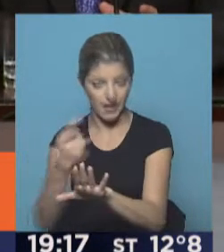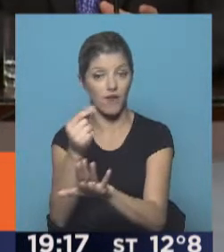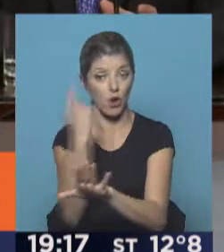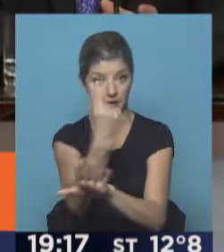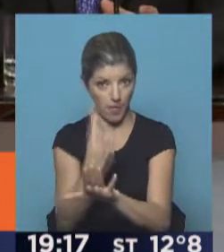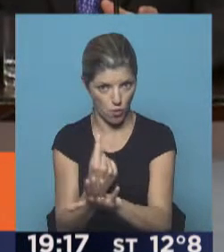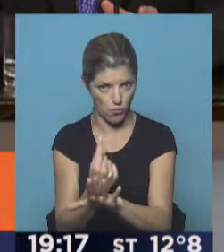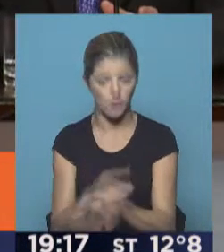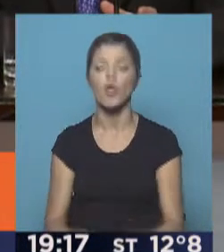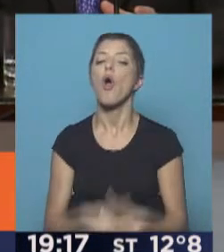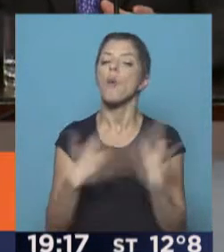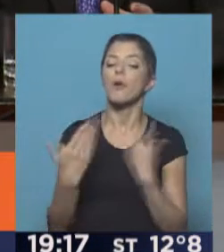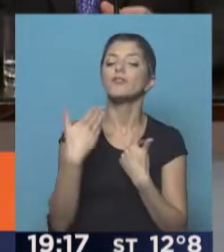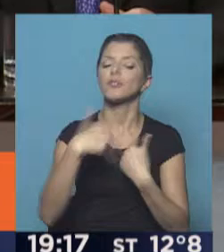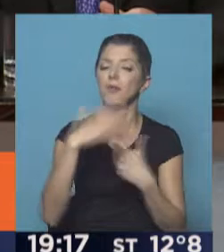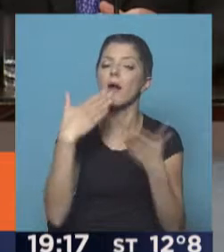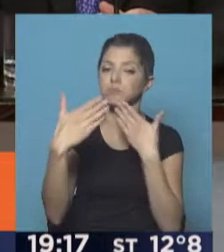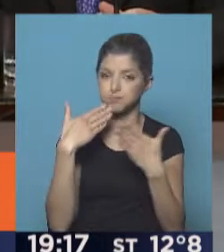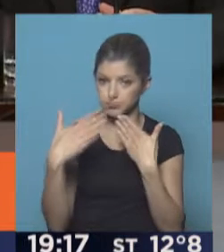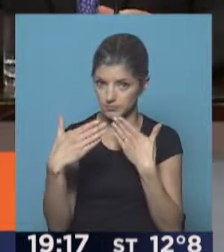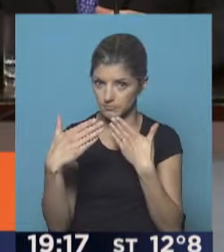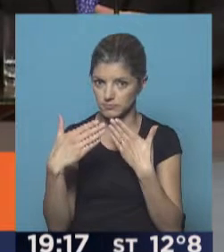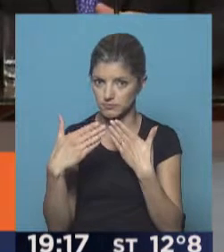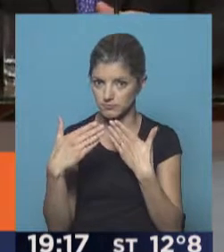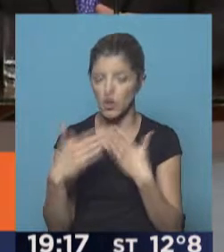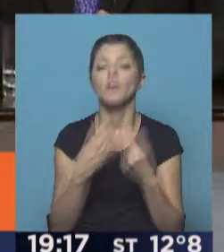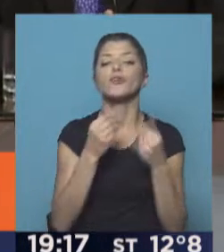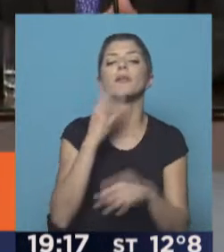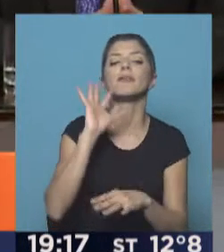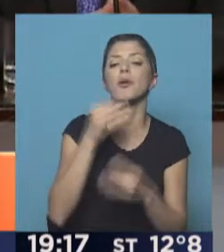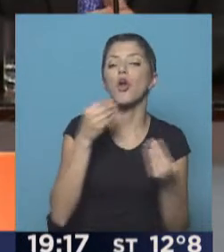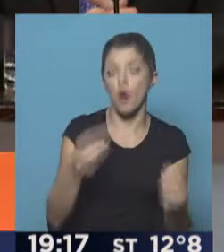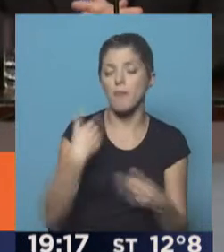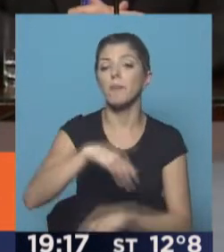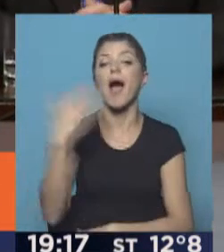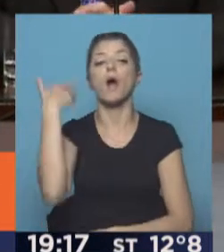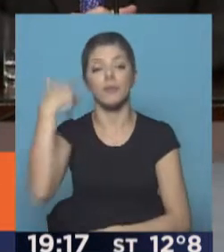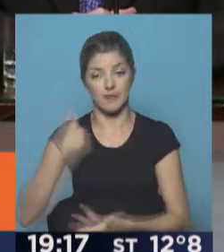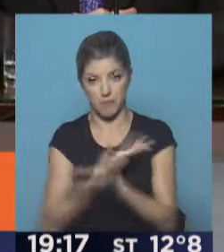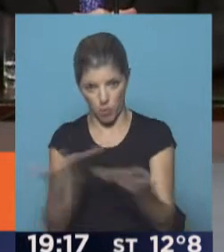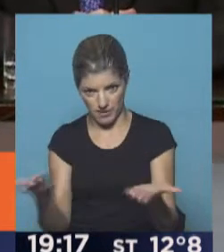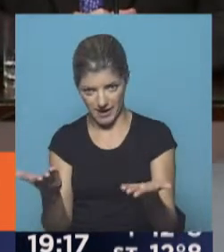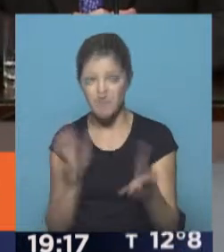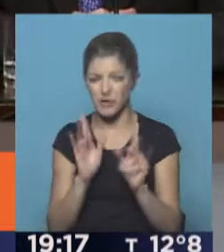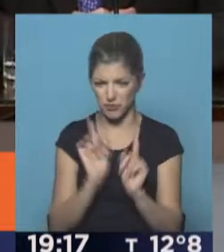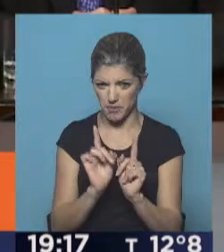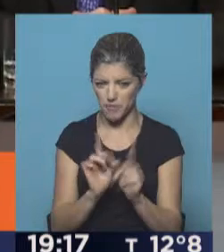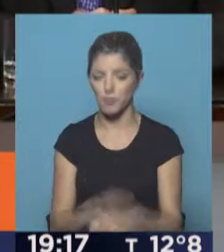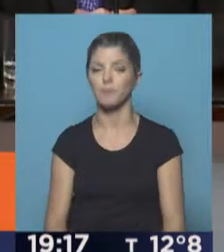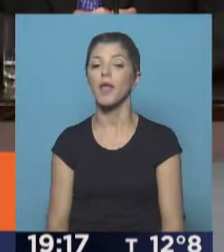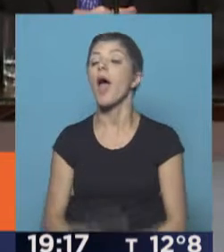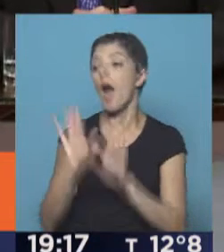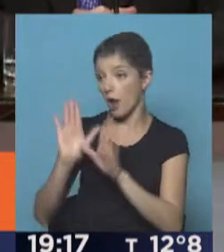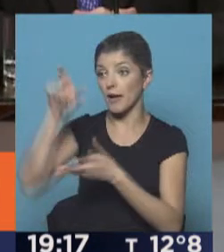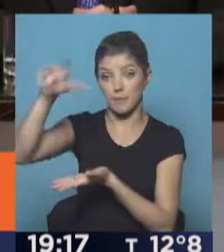Por eso está la discusión y se plantea esta discusión sobre cuándo y cómo hacer las audiencias públicas. De todas formas, el Ministerio